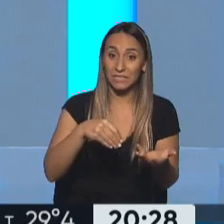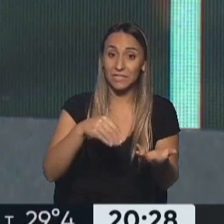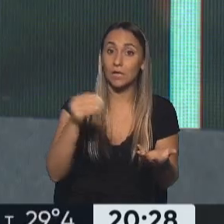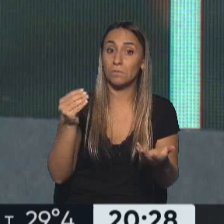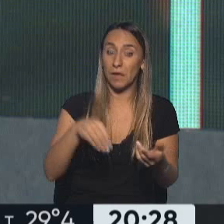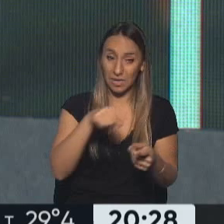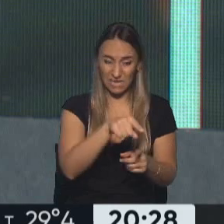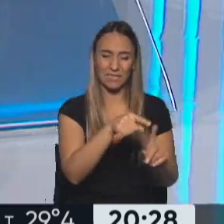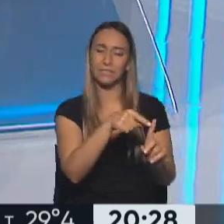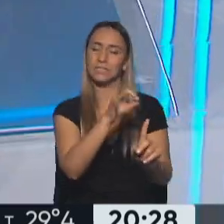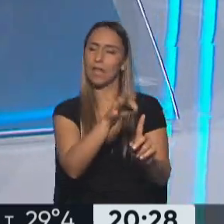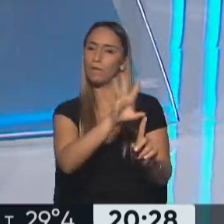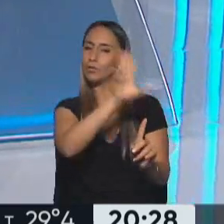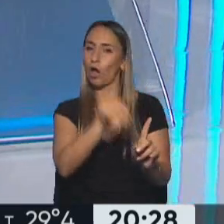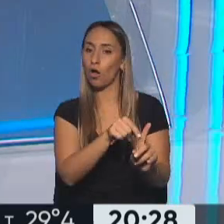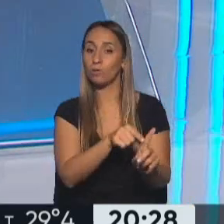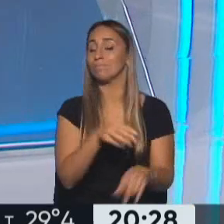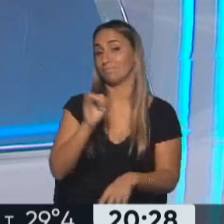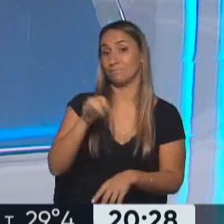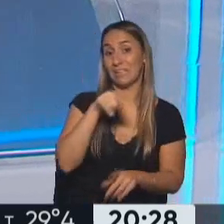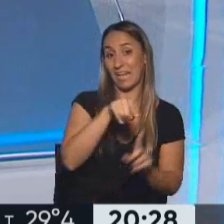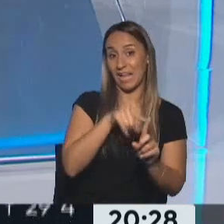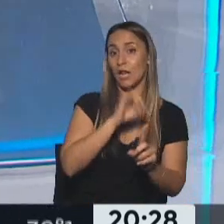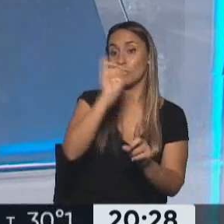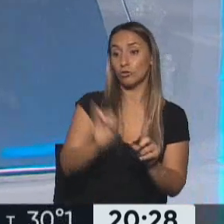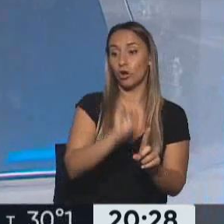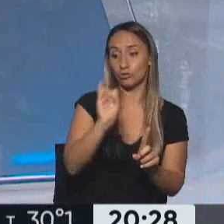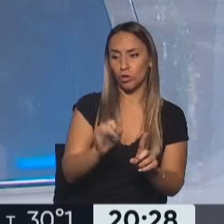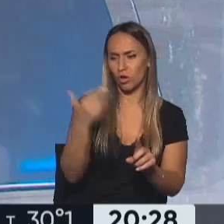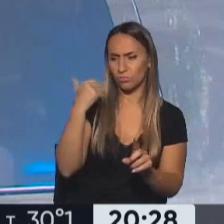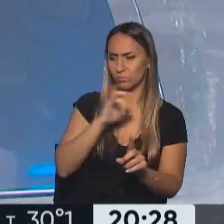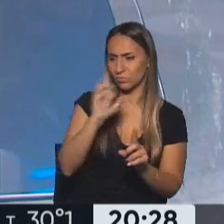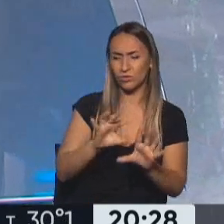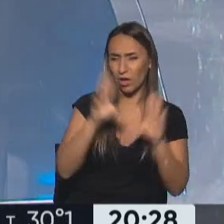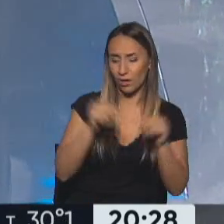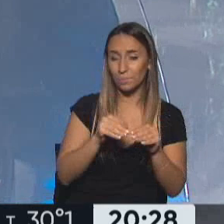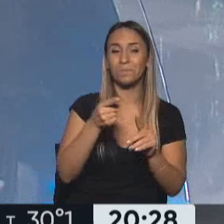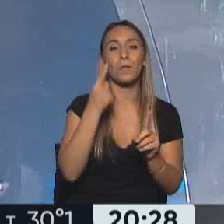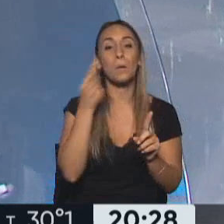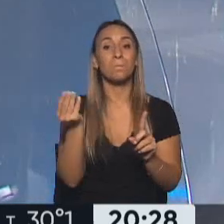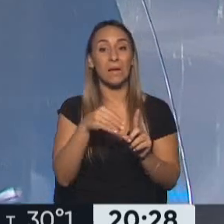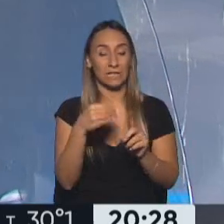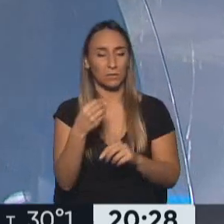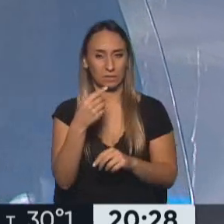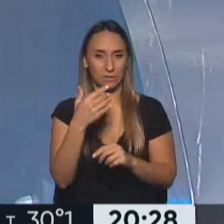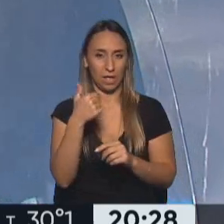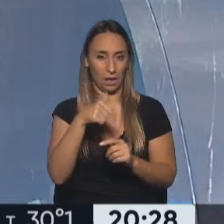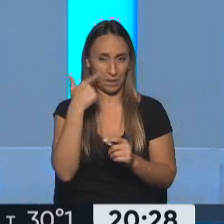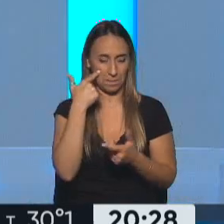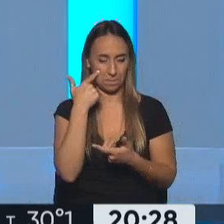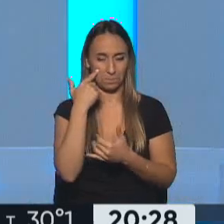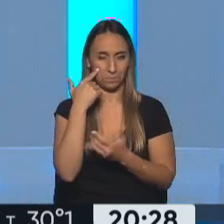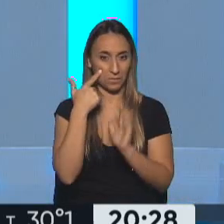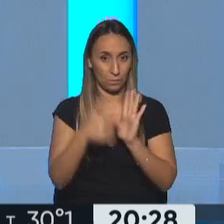la verdad. Sí, claro. Bueno, además, él contó esa situación durante todo el tiempo. Agregale este detalle que además ahora lo vamos a documentar.